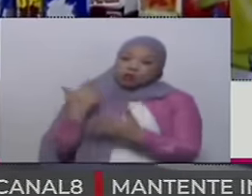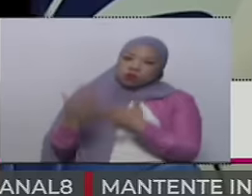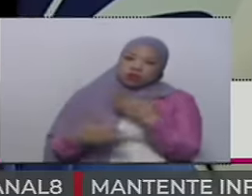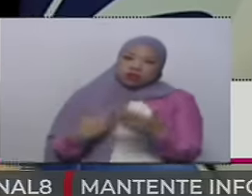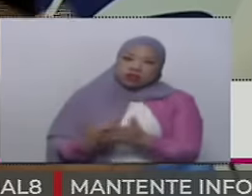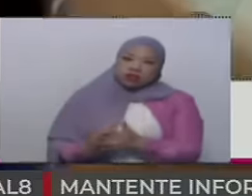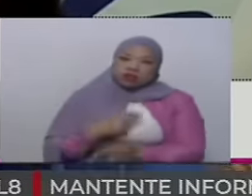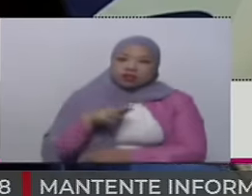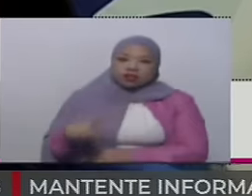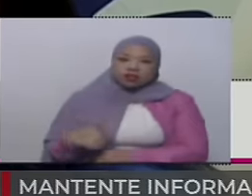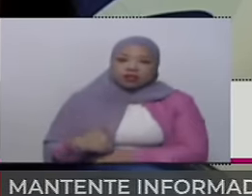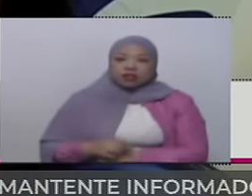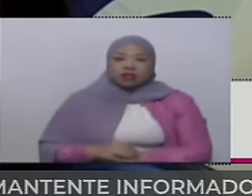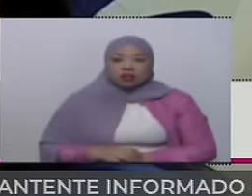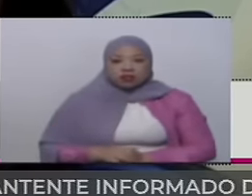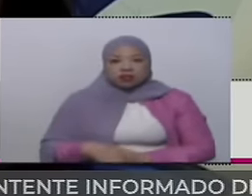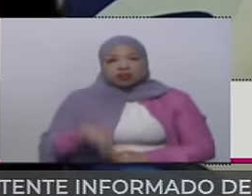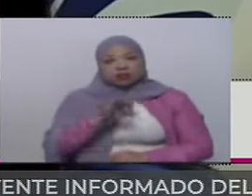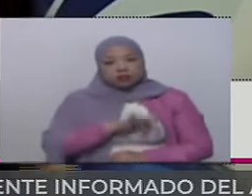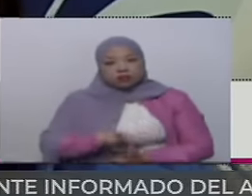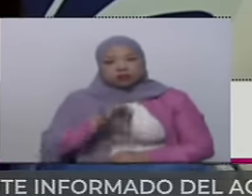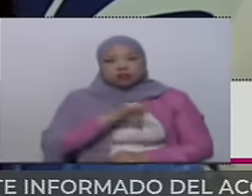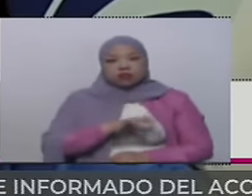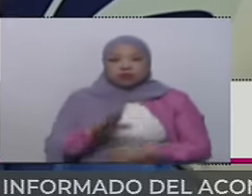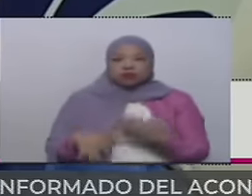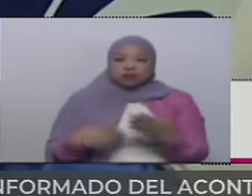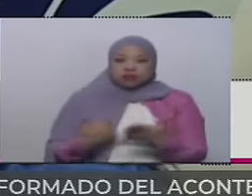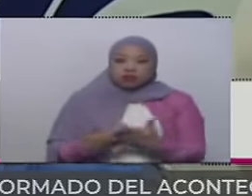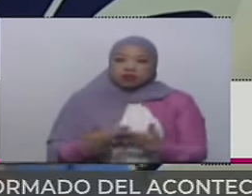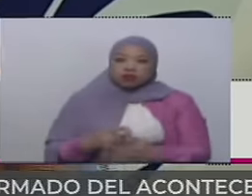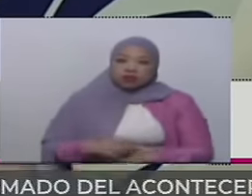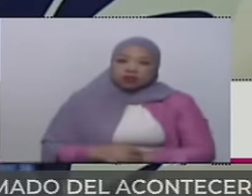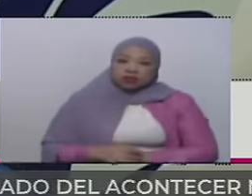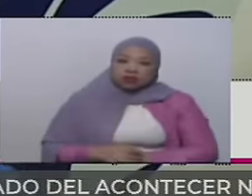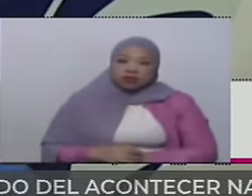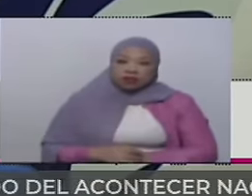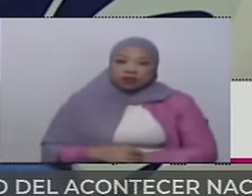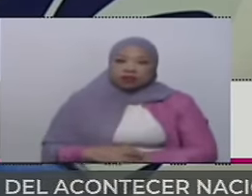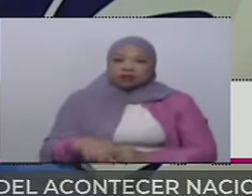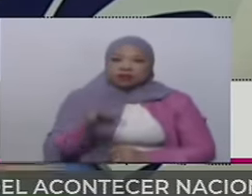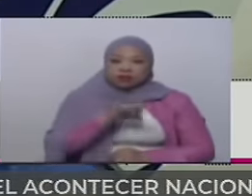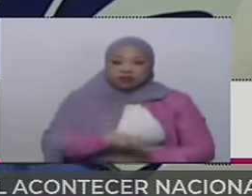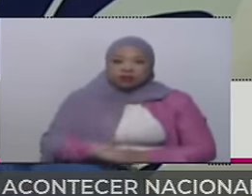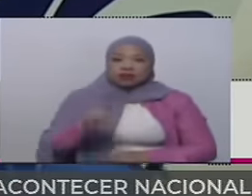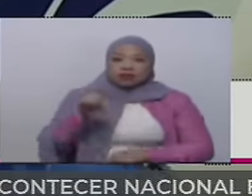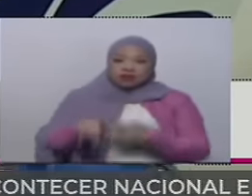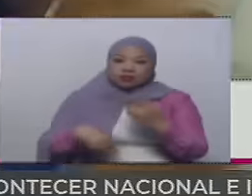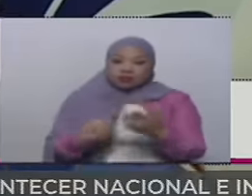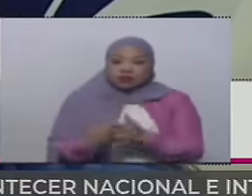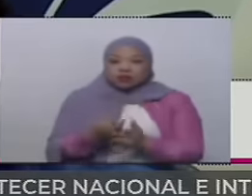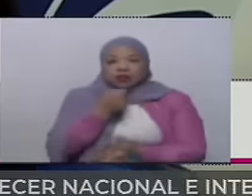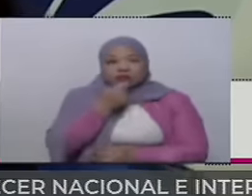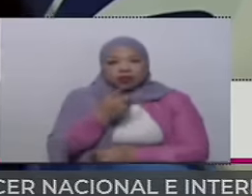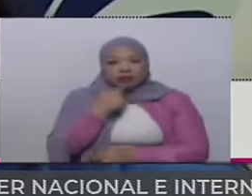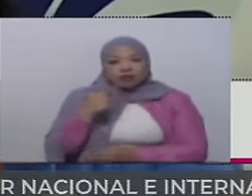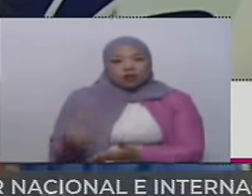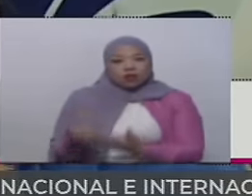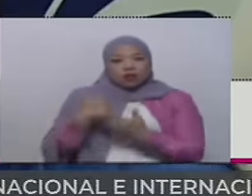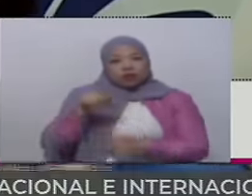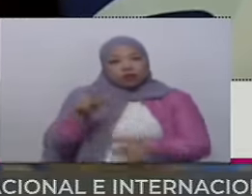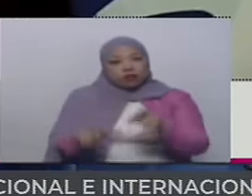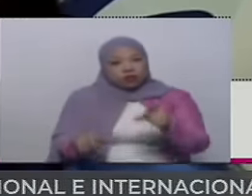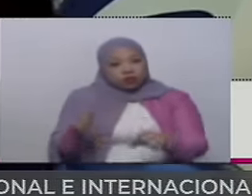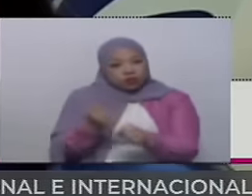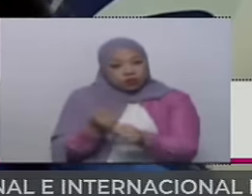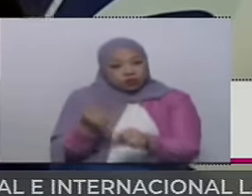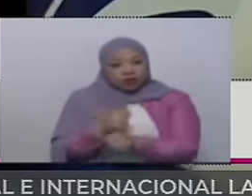nos ayudan a nosotros y nosotros los ayudamos a ellos. Correcto. ¿Verdad? Porque ellos nos financian, nosotros tenemos un cuadernito de los fiados y así ayudamos también a la gente. Como claro,